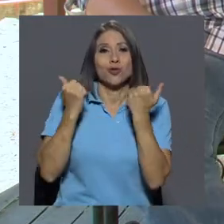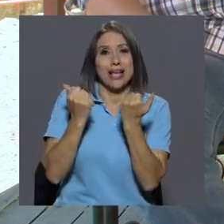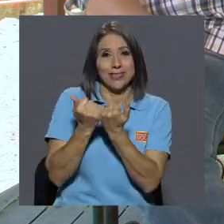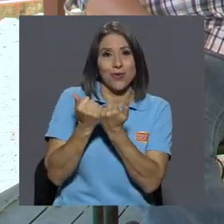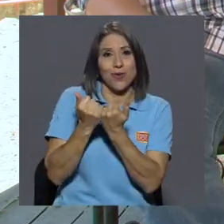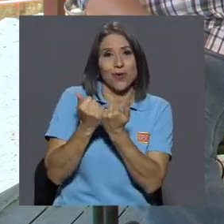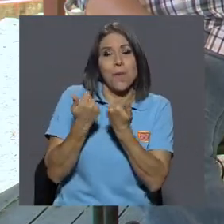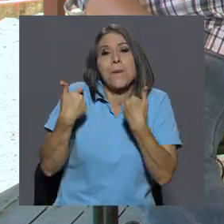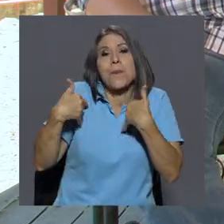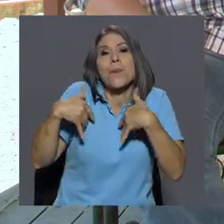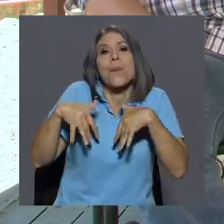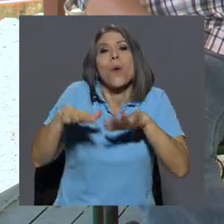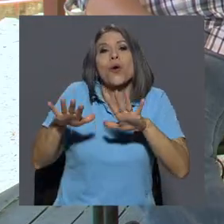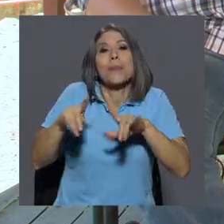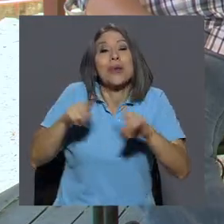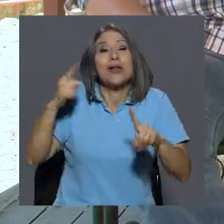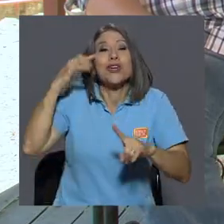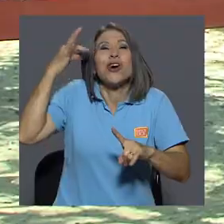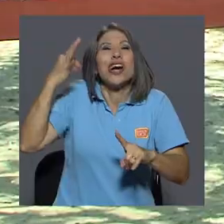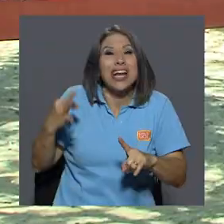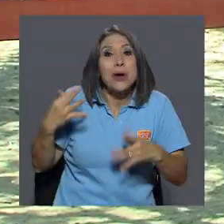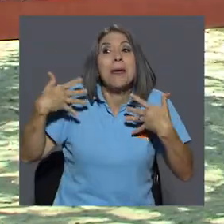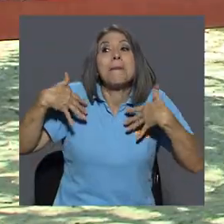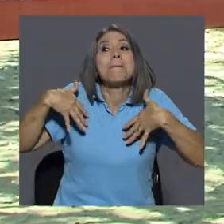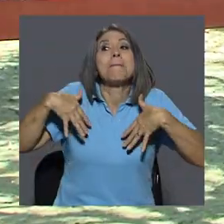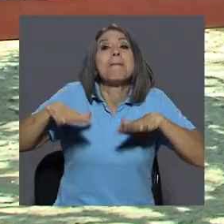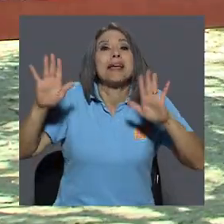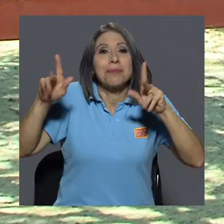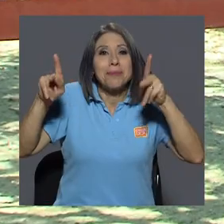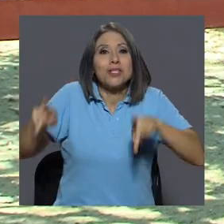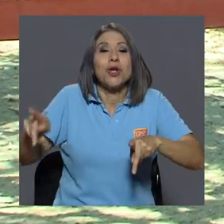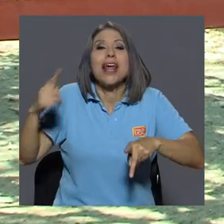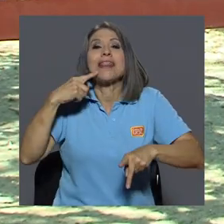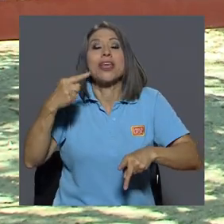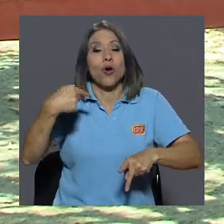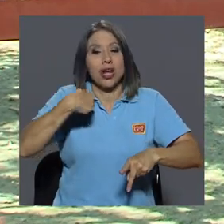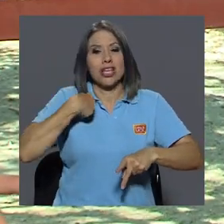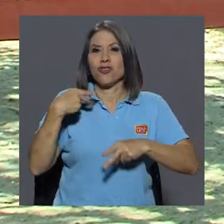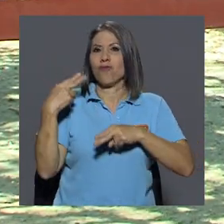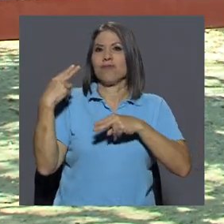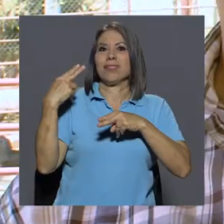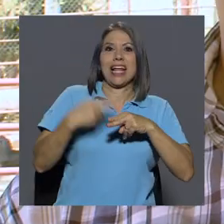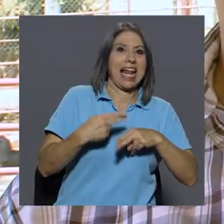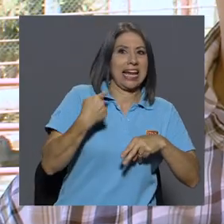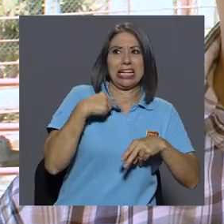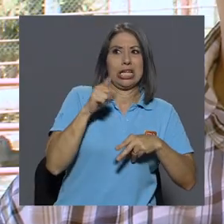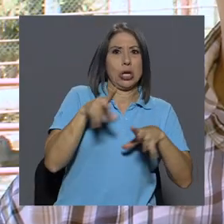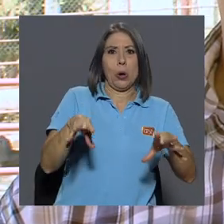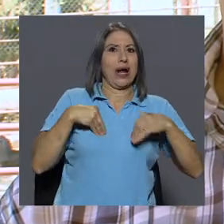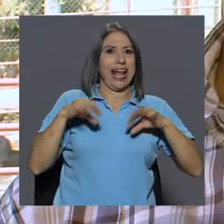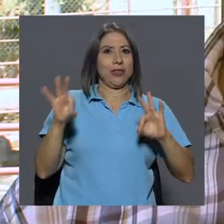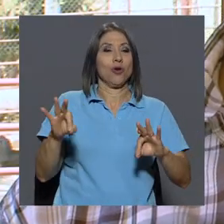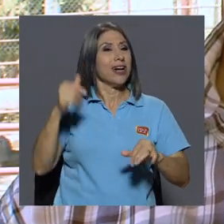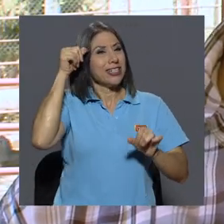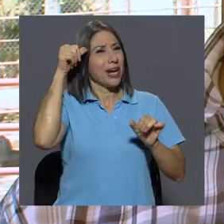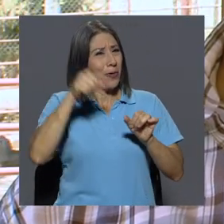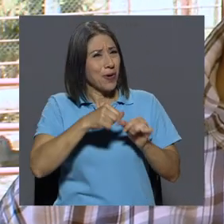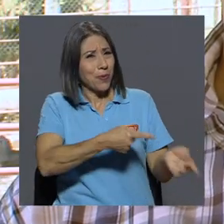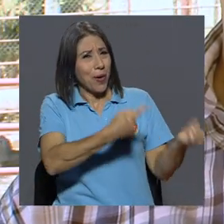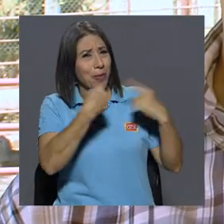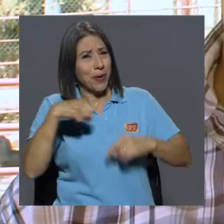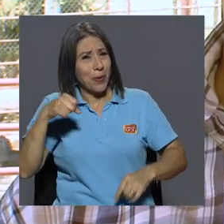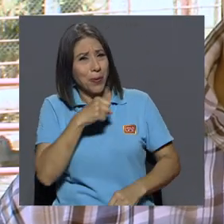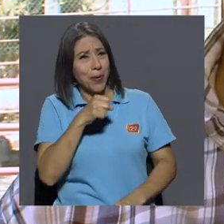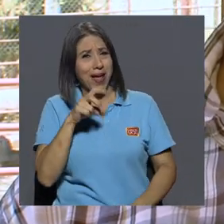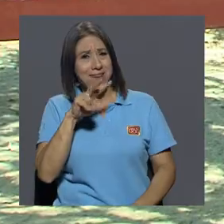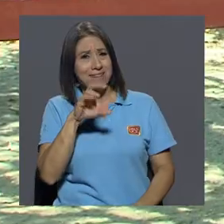hacerme. Creo que una vez más bien alguien propuso que me declararan no grato. Recuerdo que cuando vino Vicente, usted fue el que les dio el